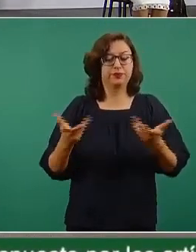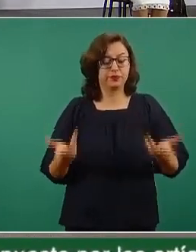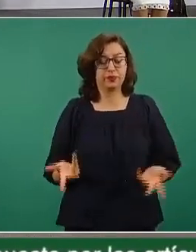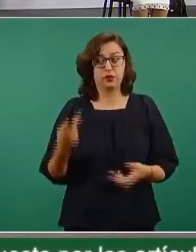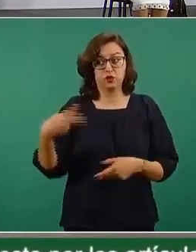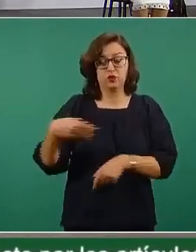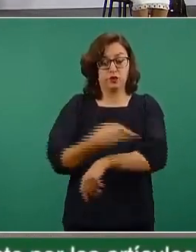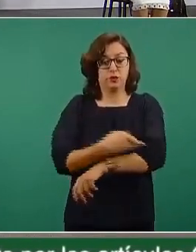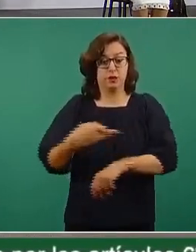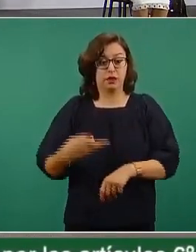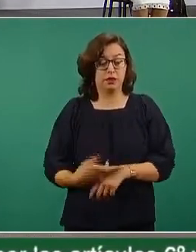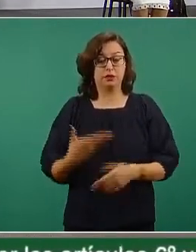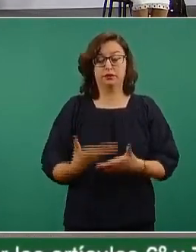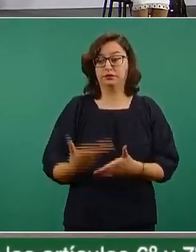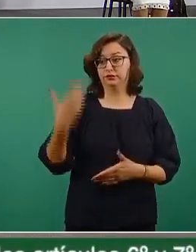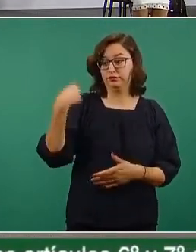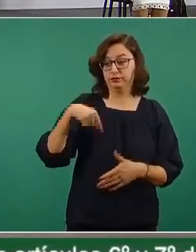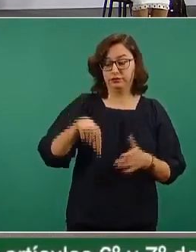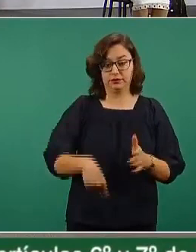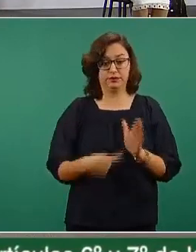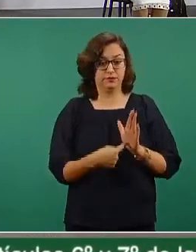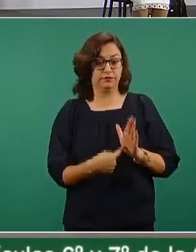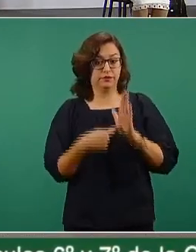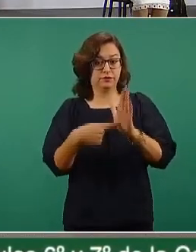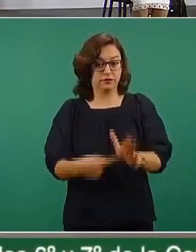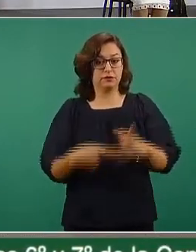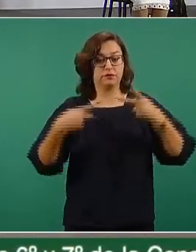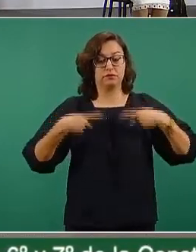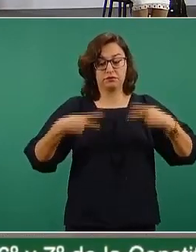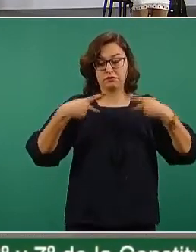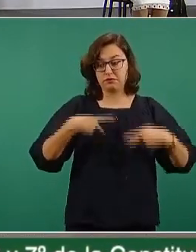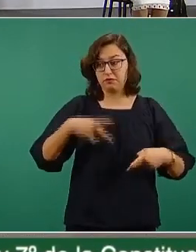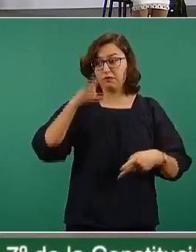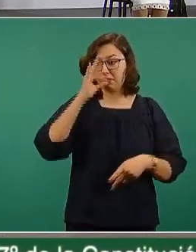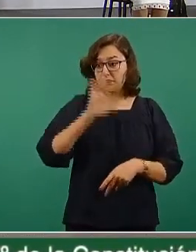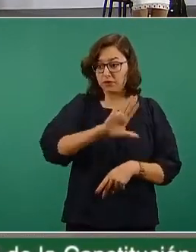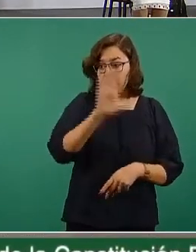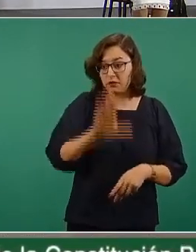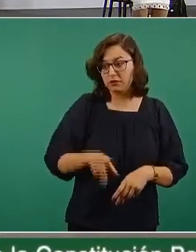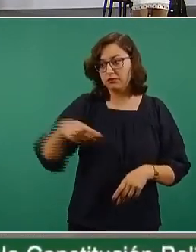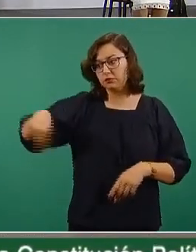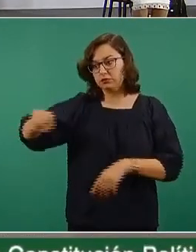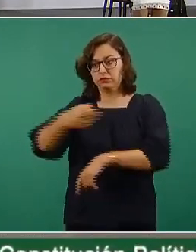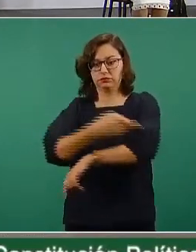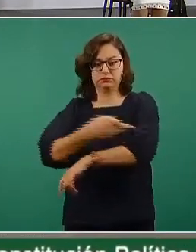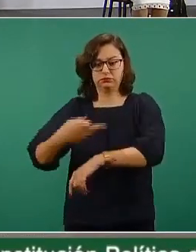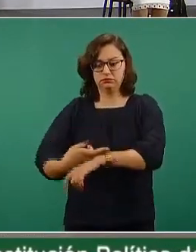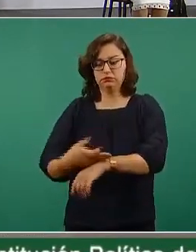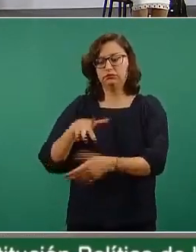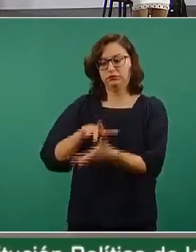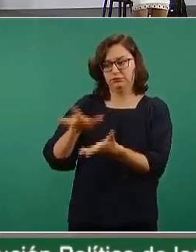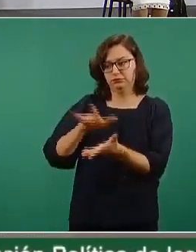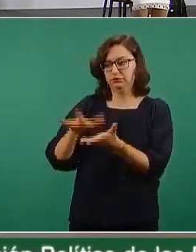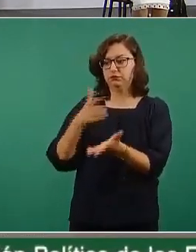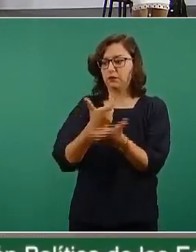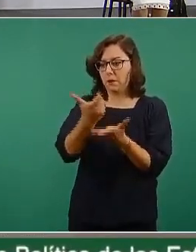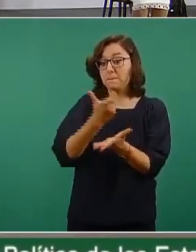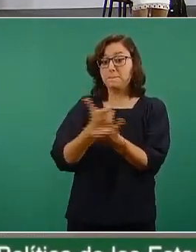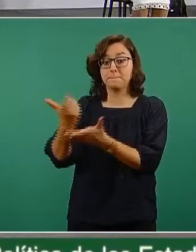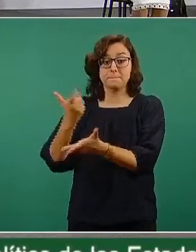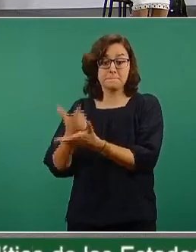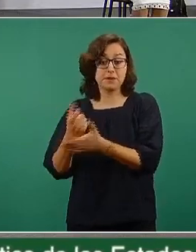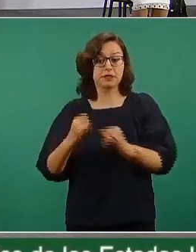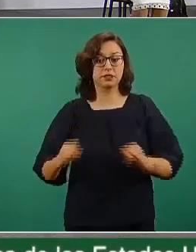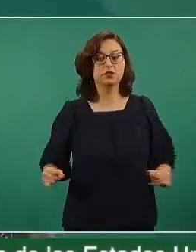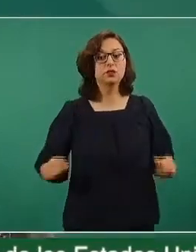prensa, se presentó el apoyo a deudos por fallecimiento por COVID, un esfuerzo de varias instituciones que